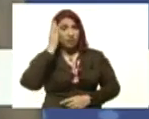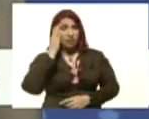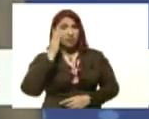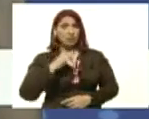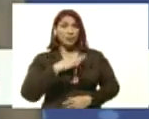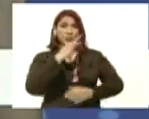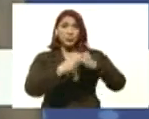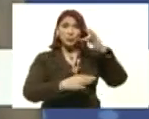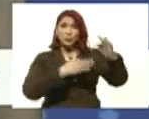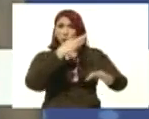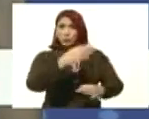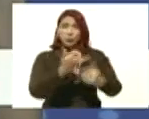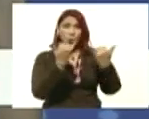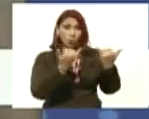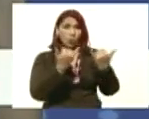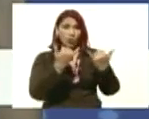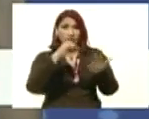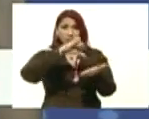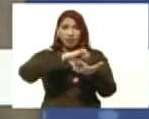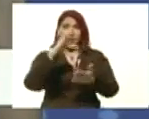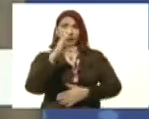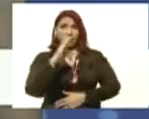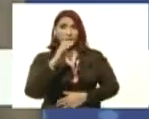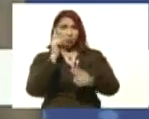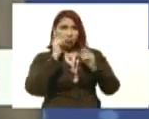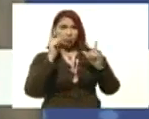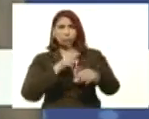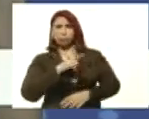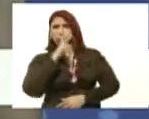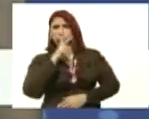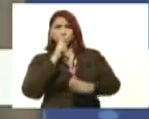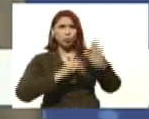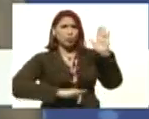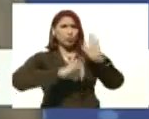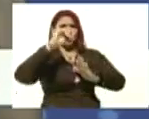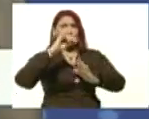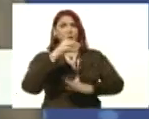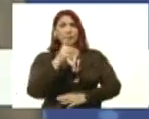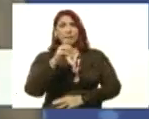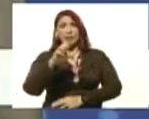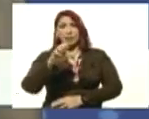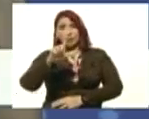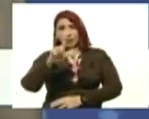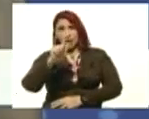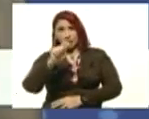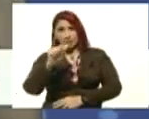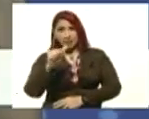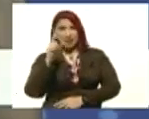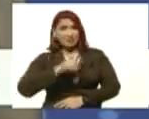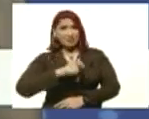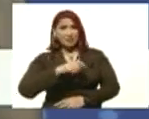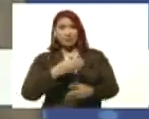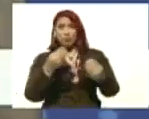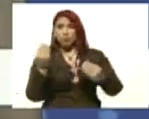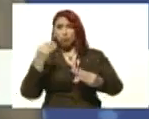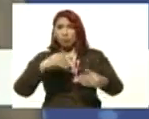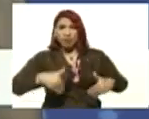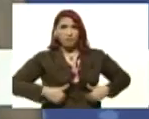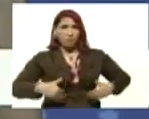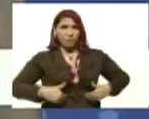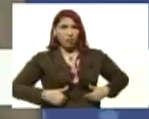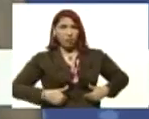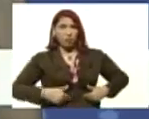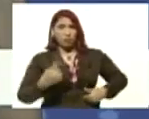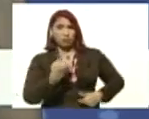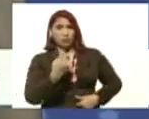variante que está predominando en la región capital y está impactando en la incidencia es la variante Delta, lo cual requiere muchísimo más esfuerzo